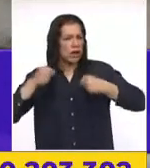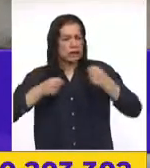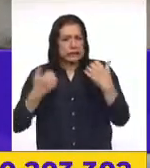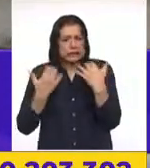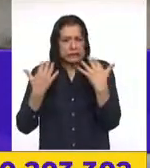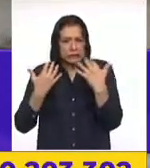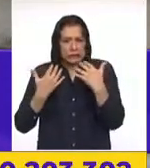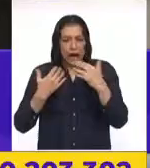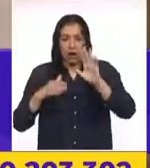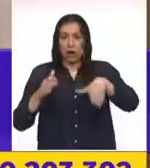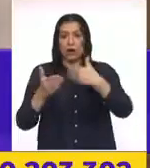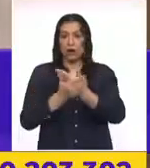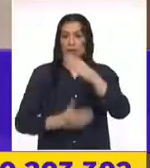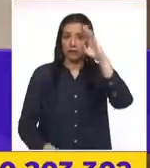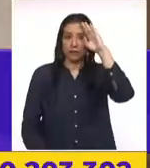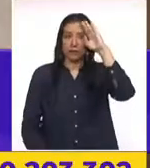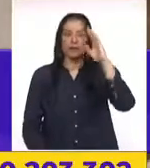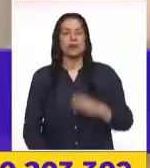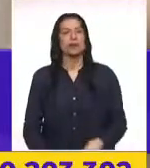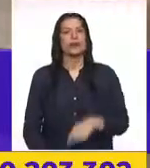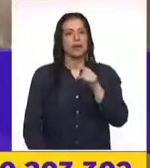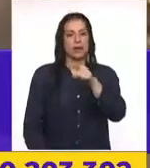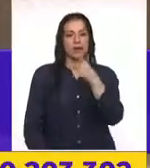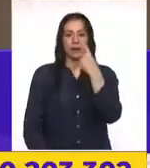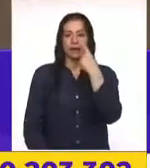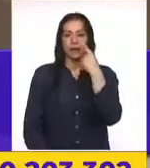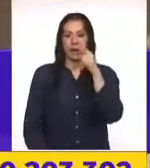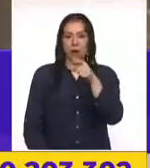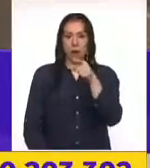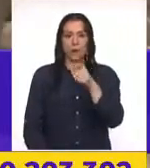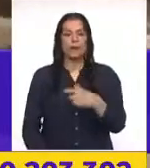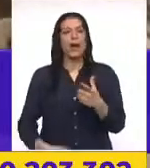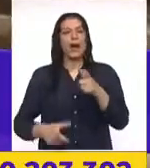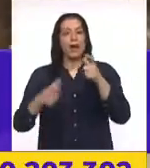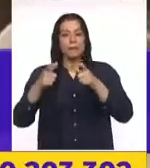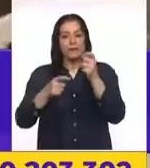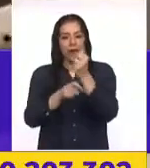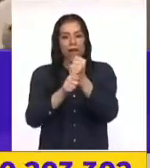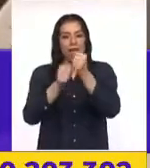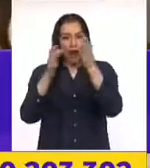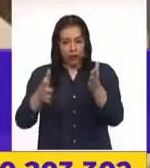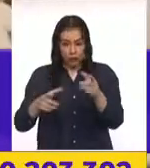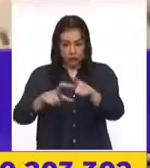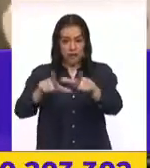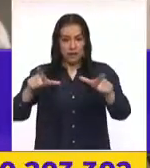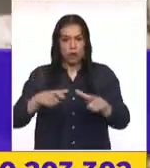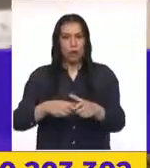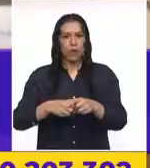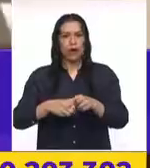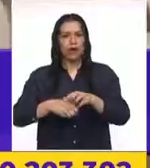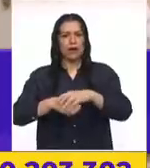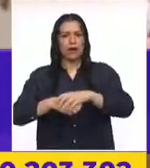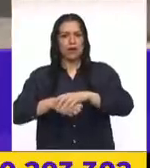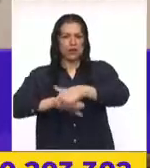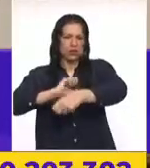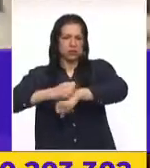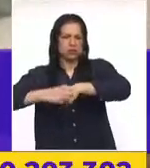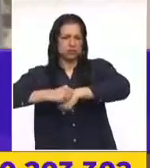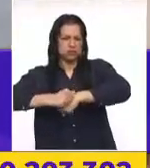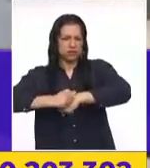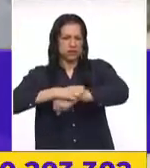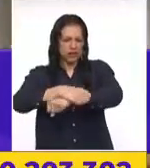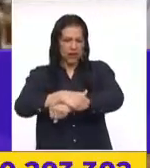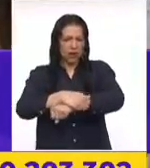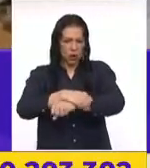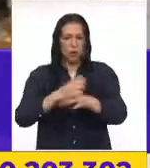Luego llegó la policía. Este delincuente maniató a los dos trabajadores del establecimiento para ejecutar su